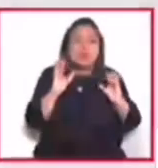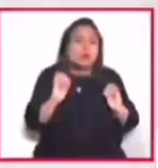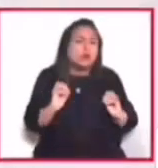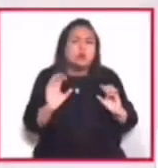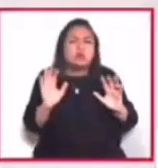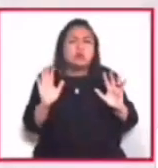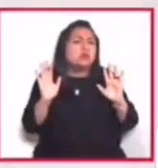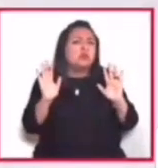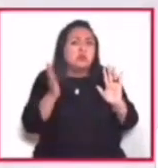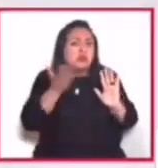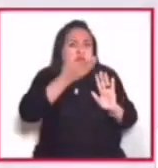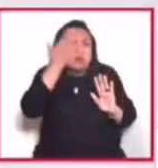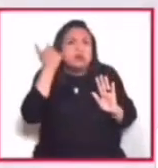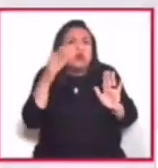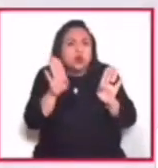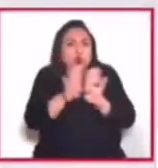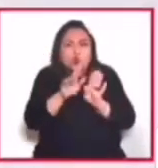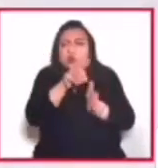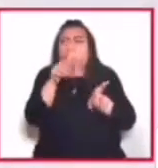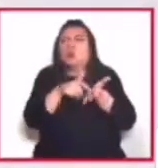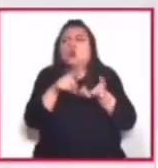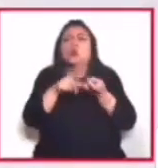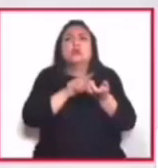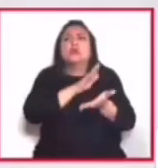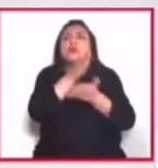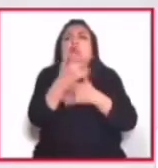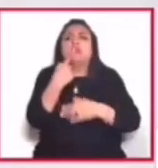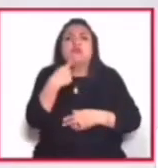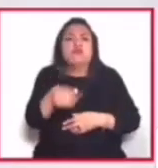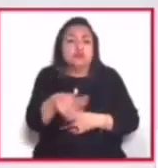porque no saben cómo ni dónde denunciar.